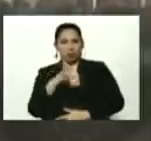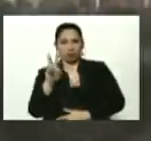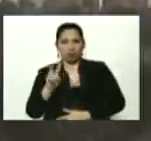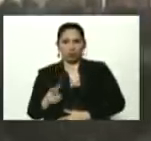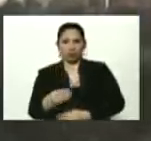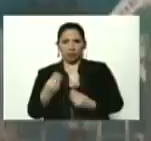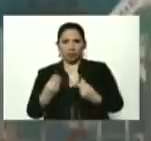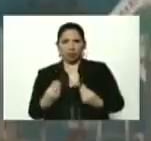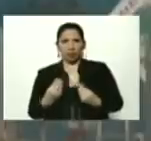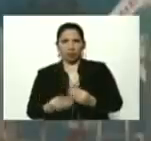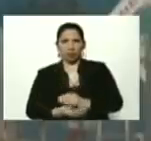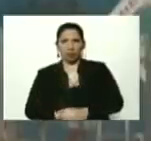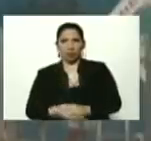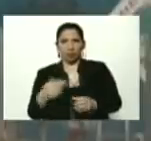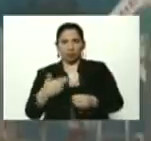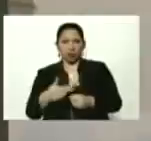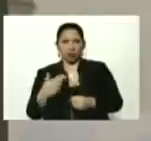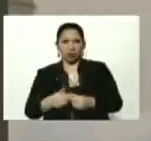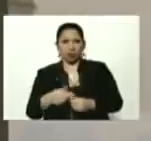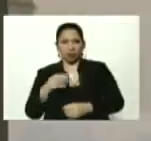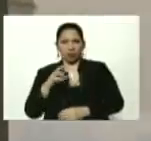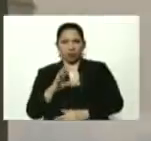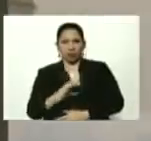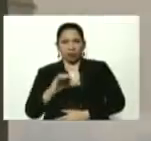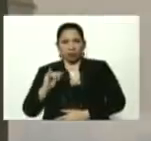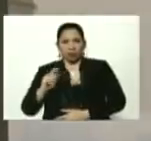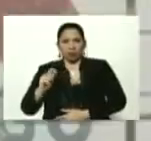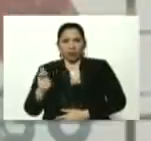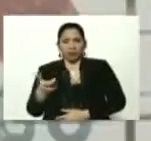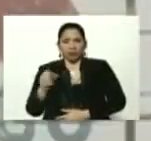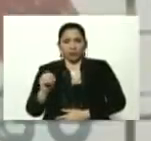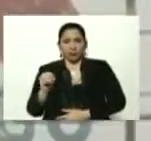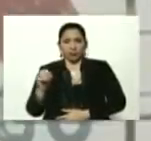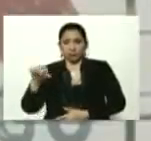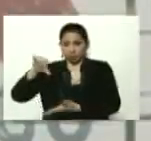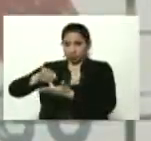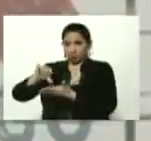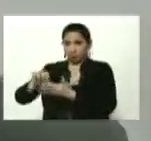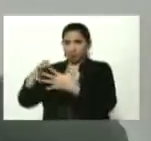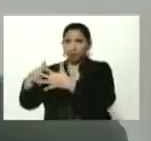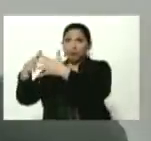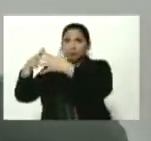como la refinería Citgo, filial de PDVSA en Estados Unidos.